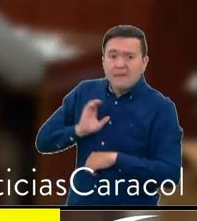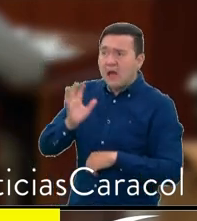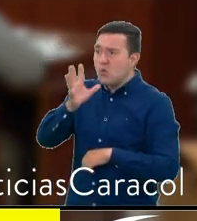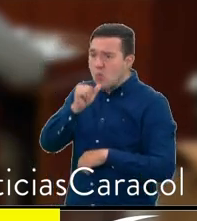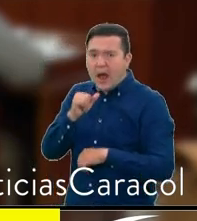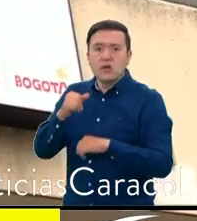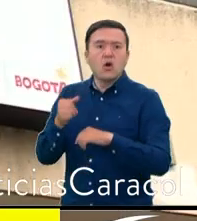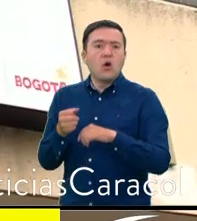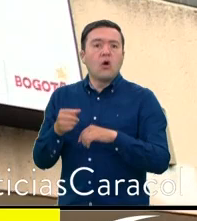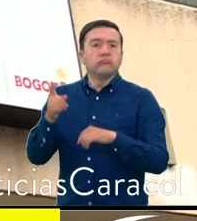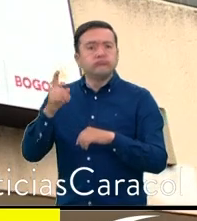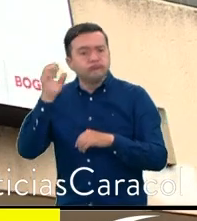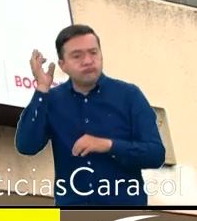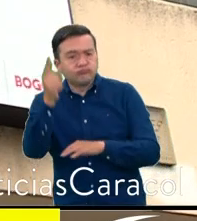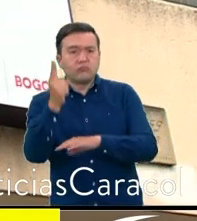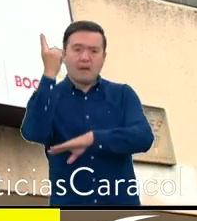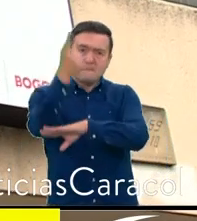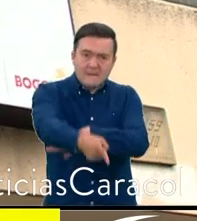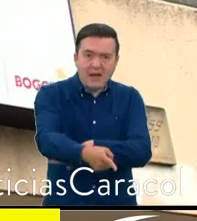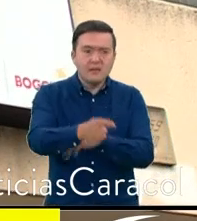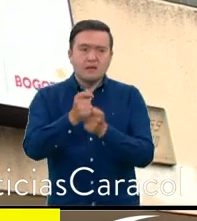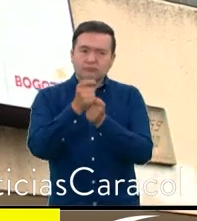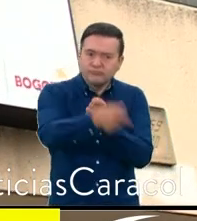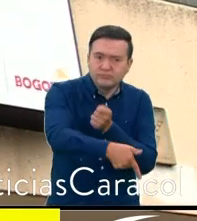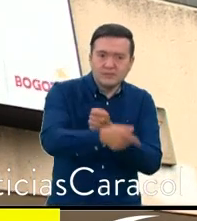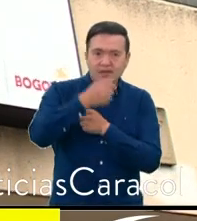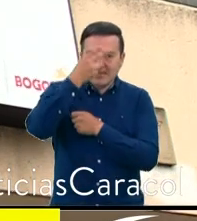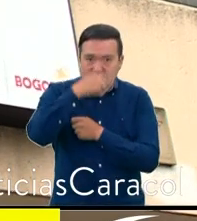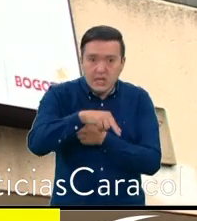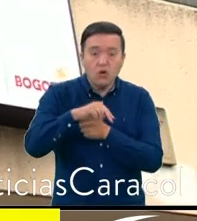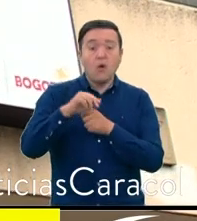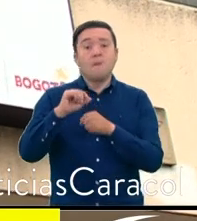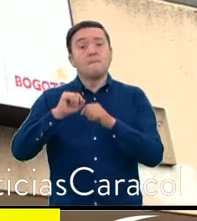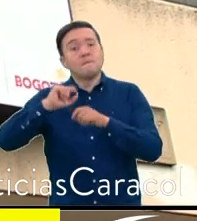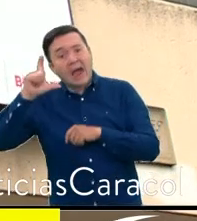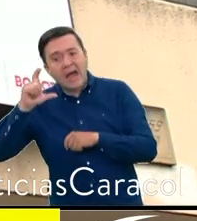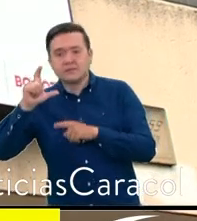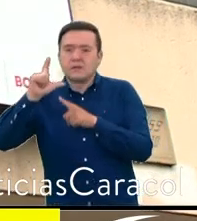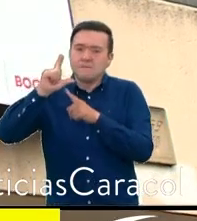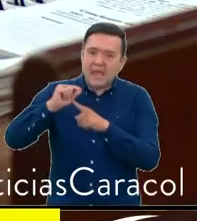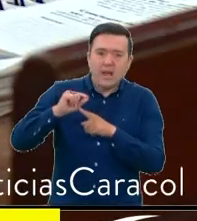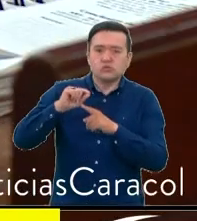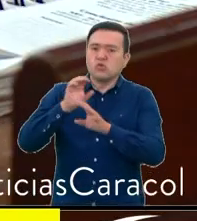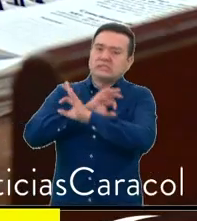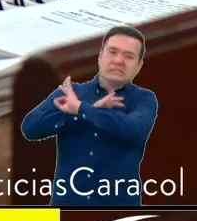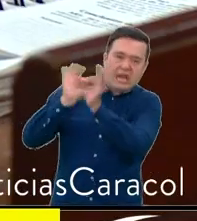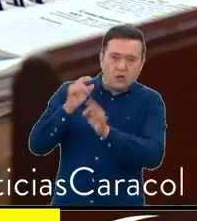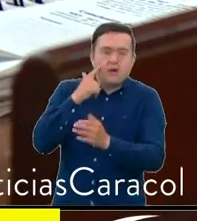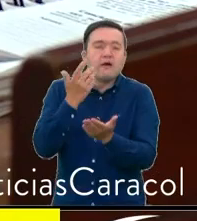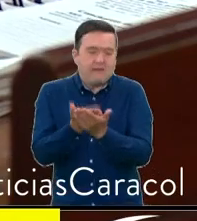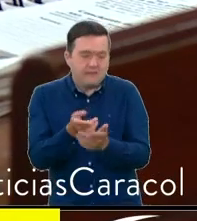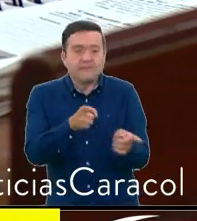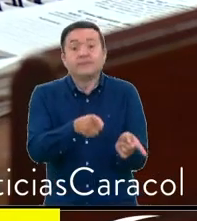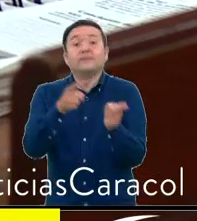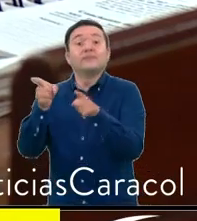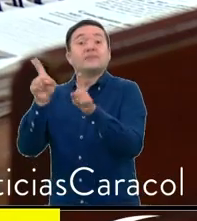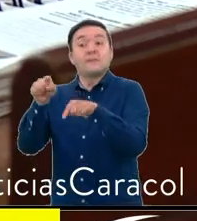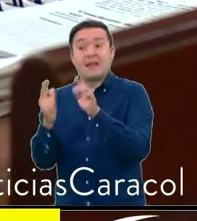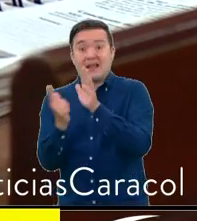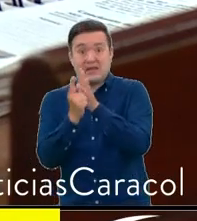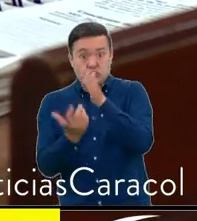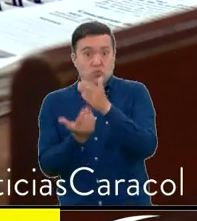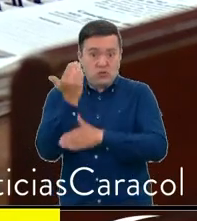cuota, disminución de cuota o exoneración de cuota. También tenemos la oportunidad, ahora con la nueva legislación, de apoyar